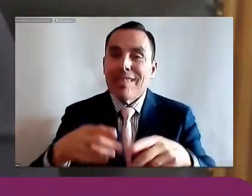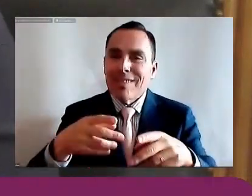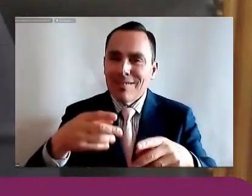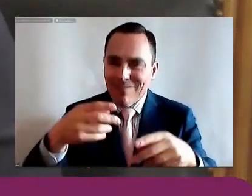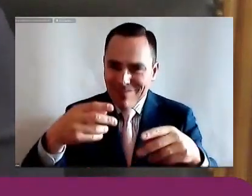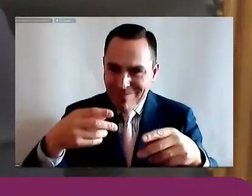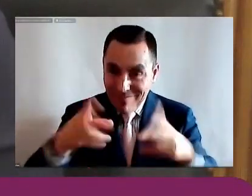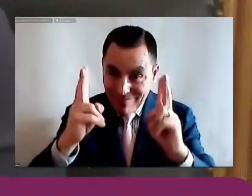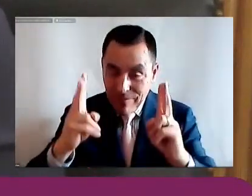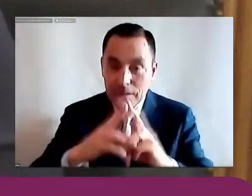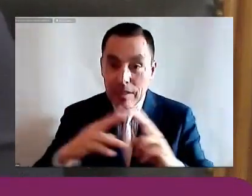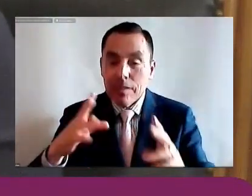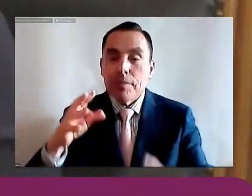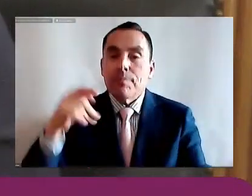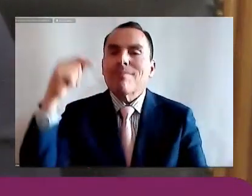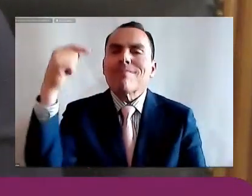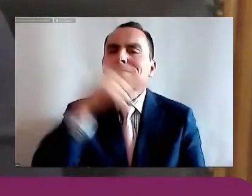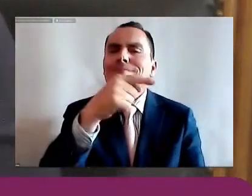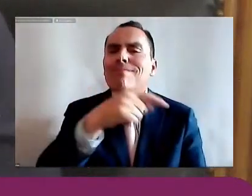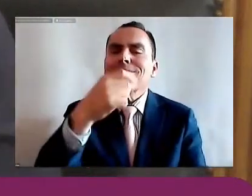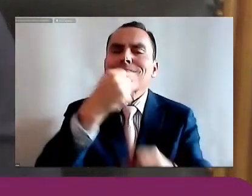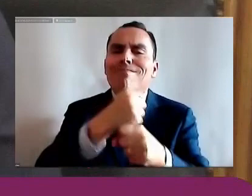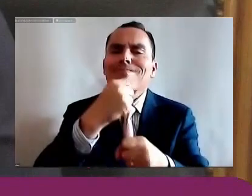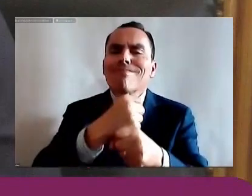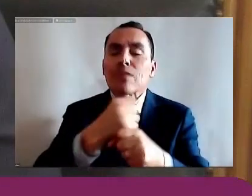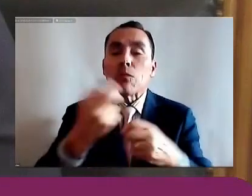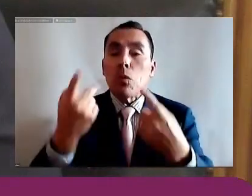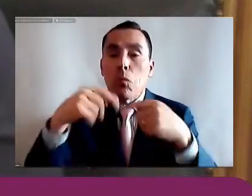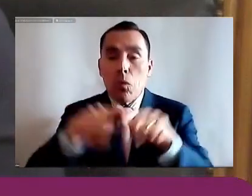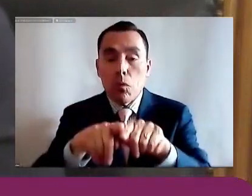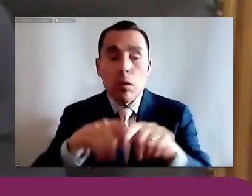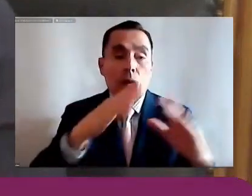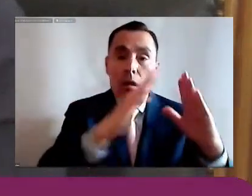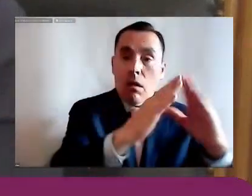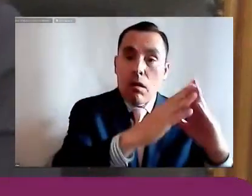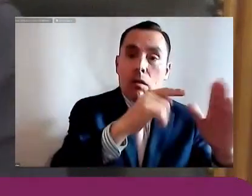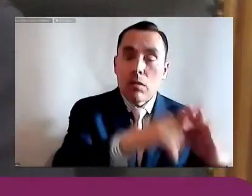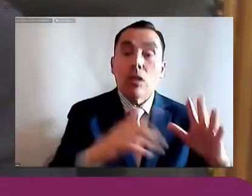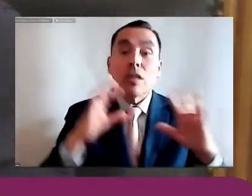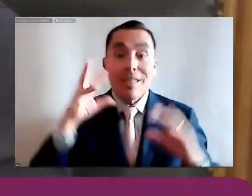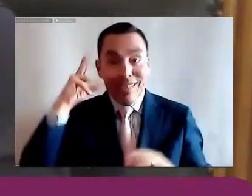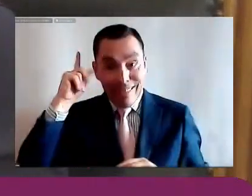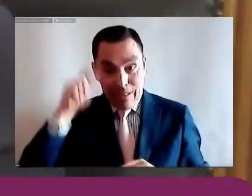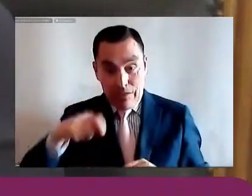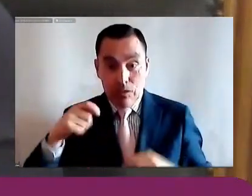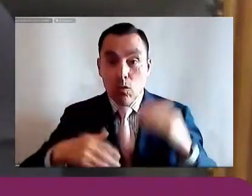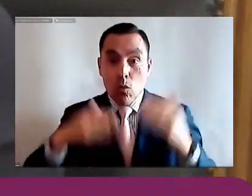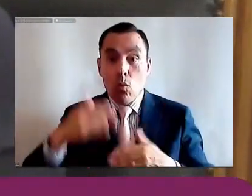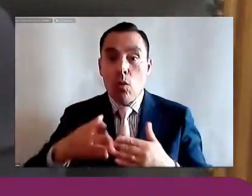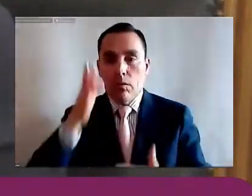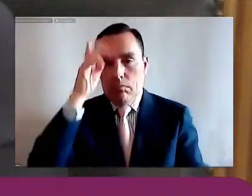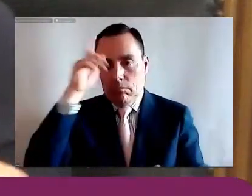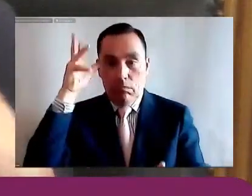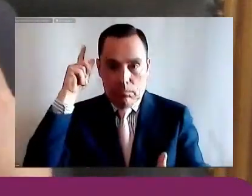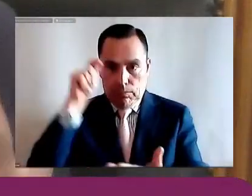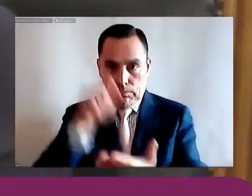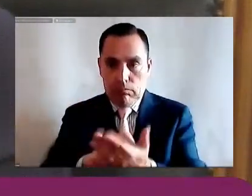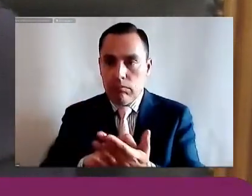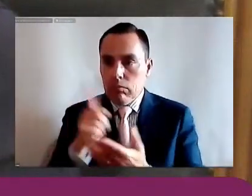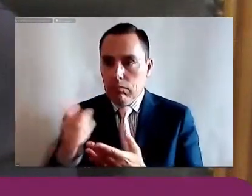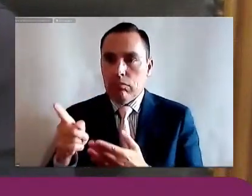podemos decir que es un área en que sí hay bastante jurisprudencia de los tribunales. Hay fallos obviamente en distintos sentidos, que contienen